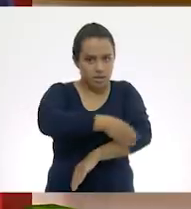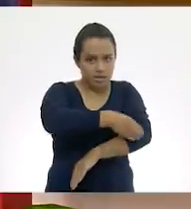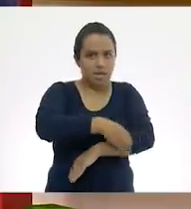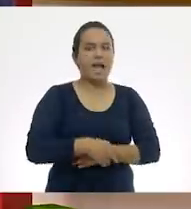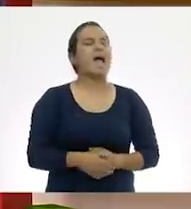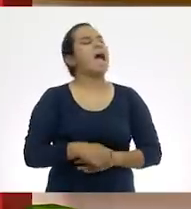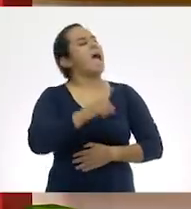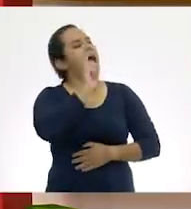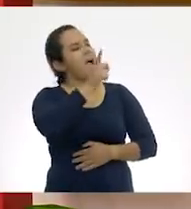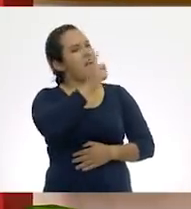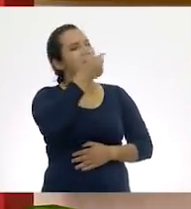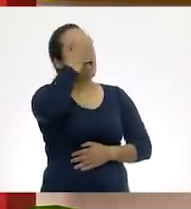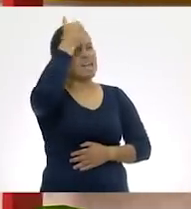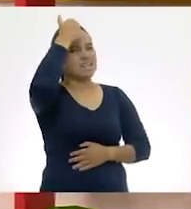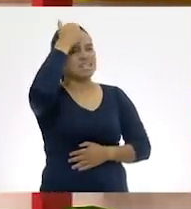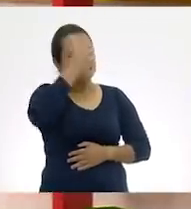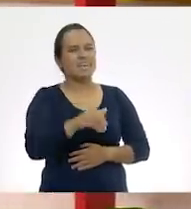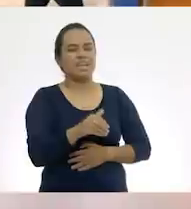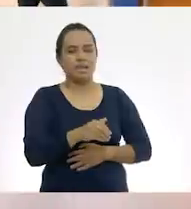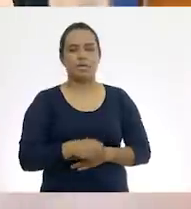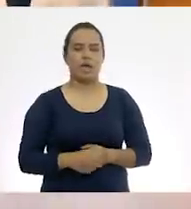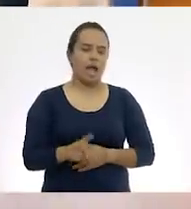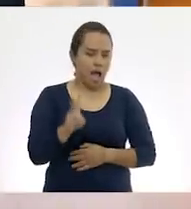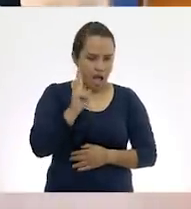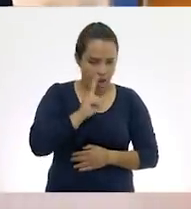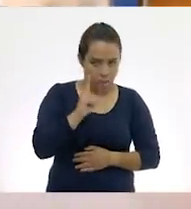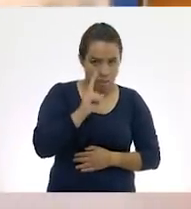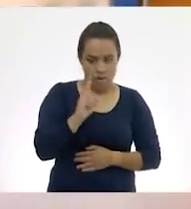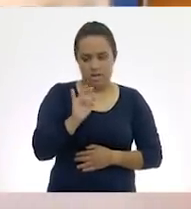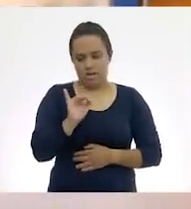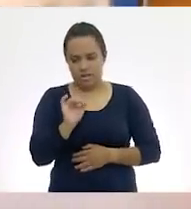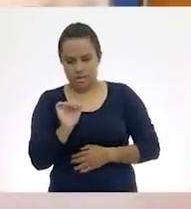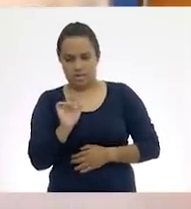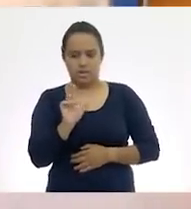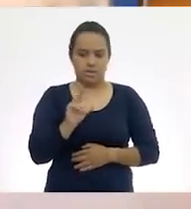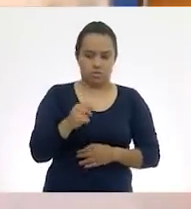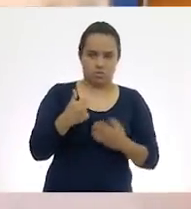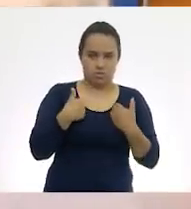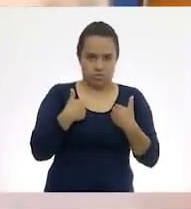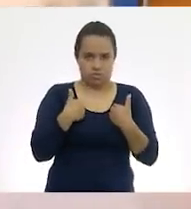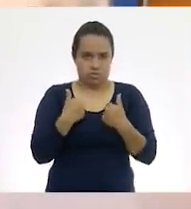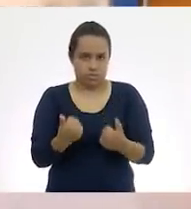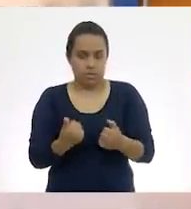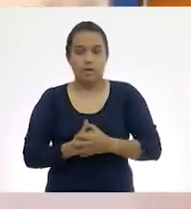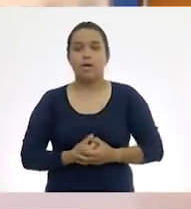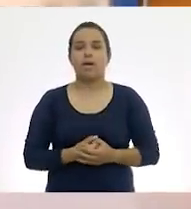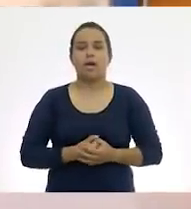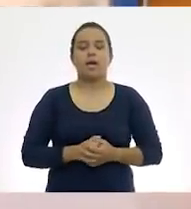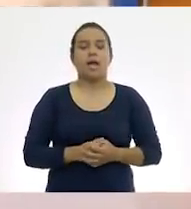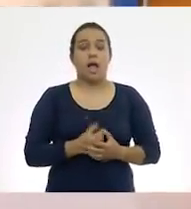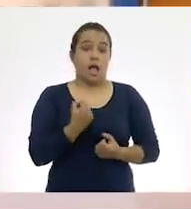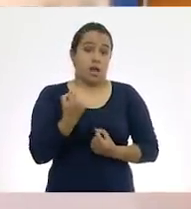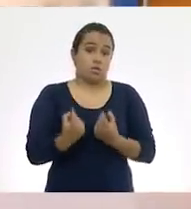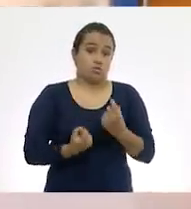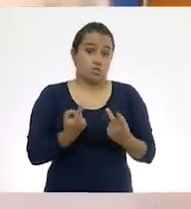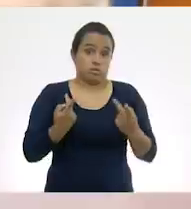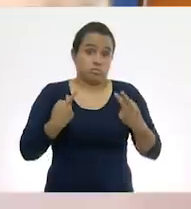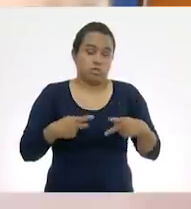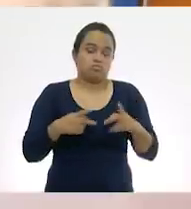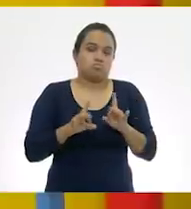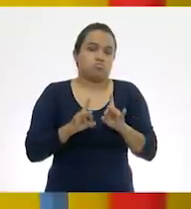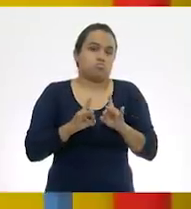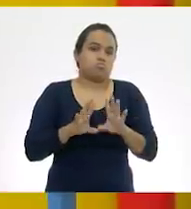Creo saber de qué hablas. A ver si estoy en lo correcto. A Tú ver. corrígeme si no. Hay personas que en